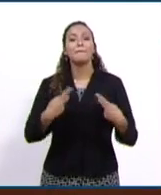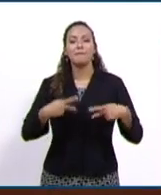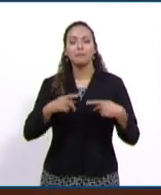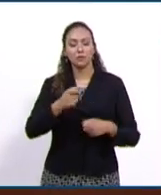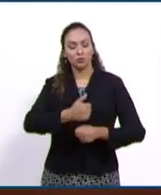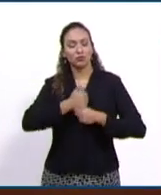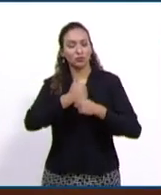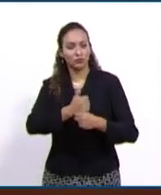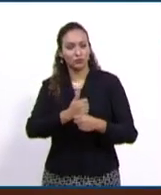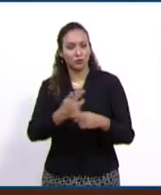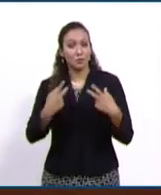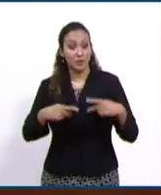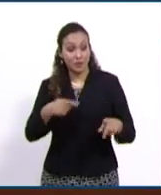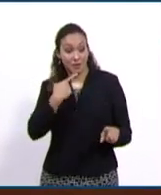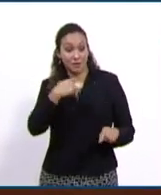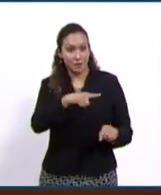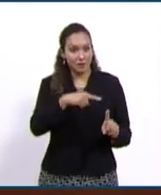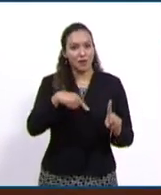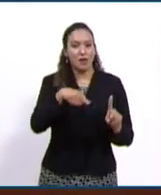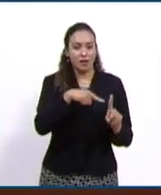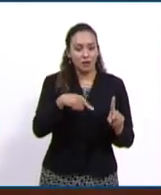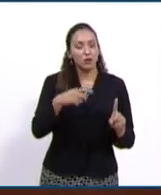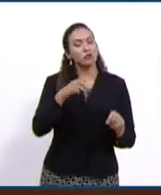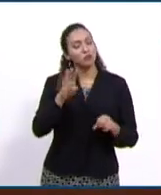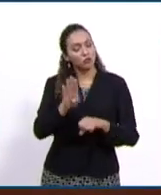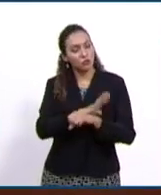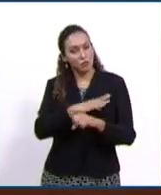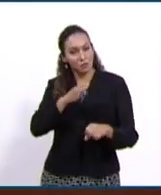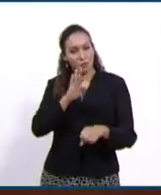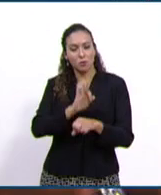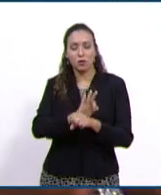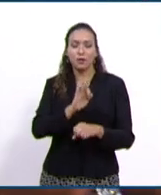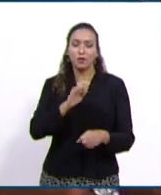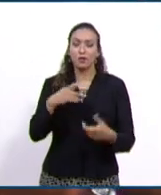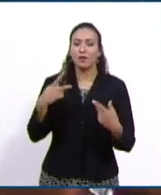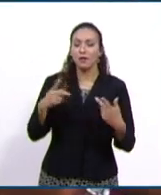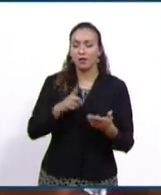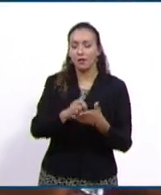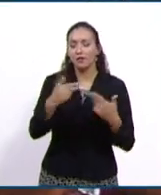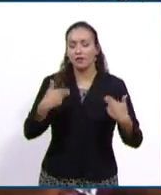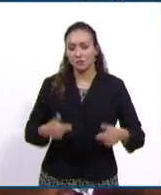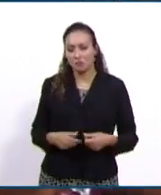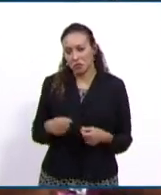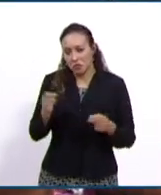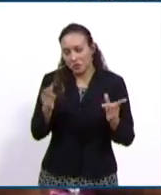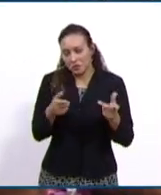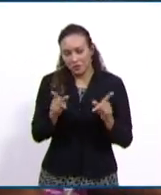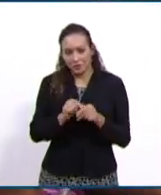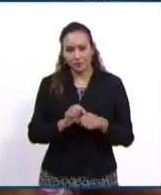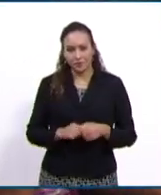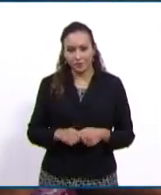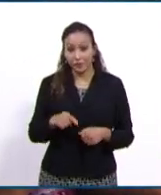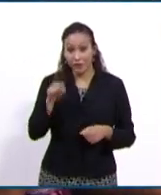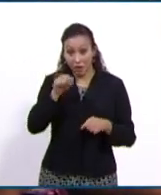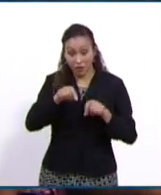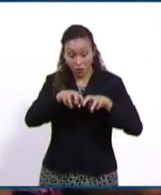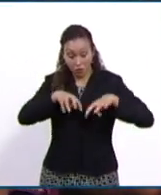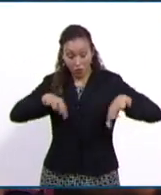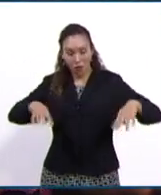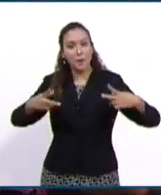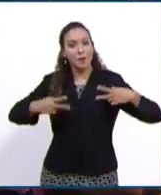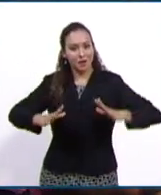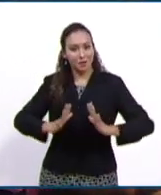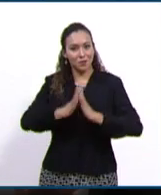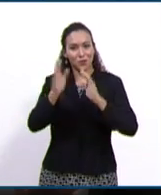las personas ofendidas, solo por mencionar algunos. En este Congreso Internacional participan personas impartidoras de